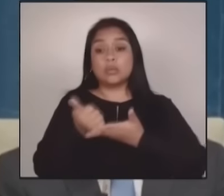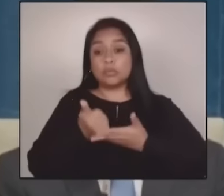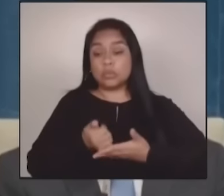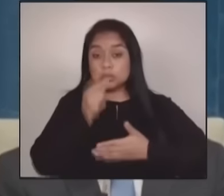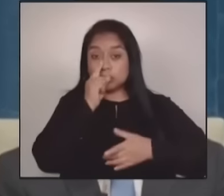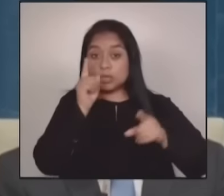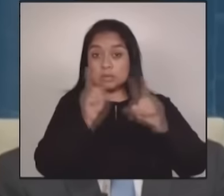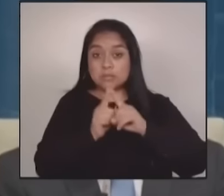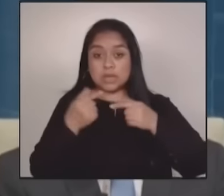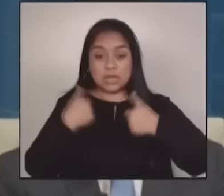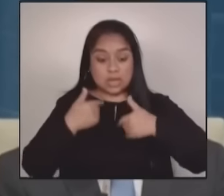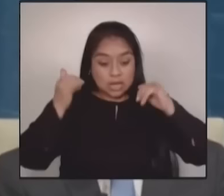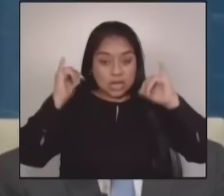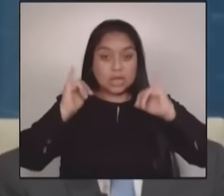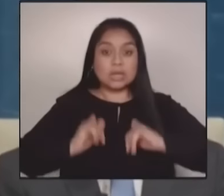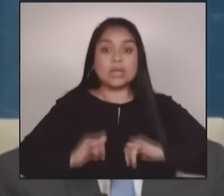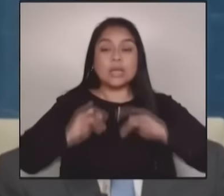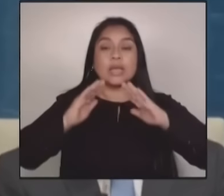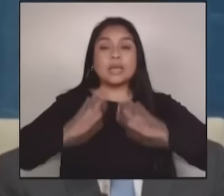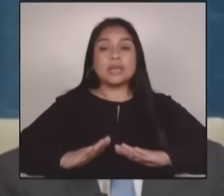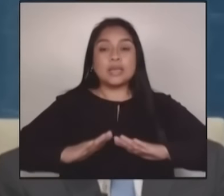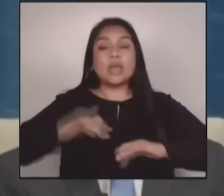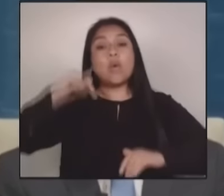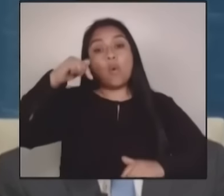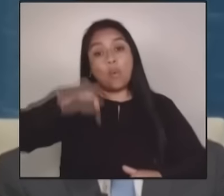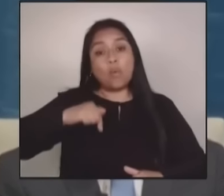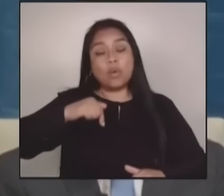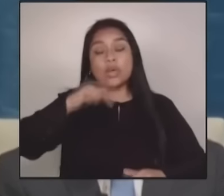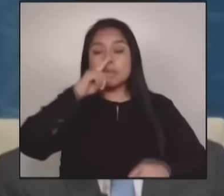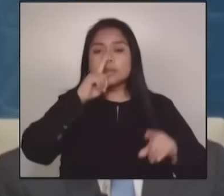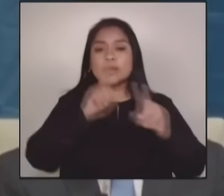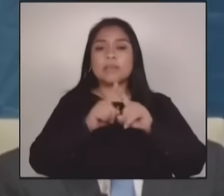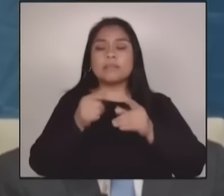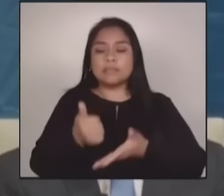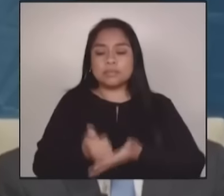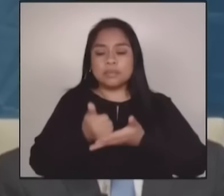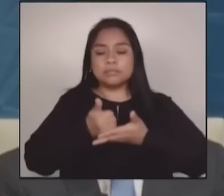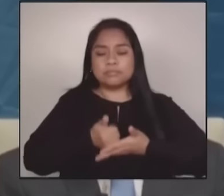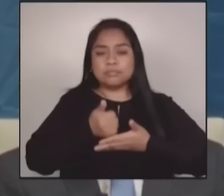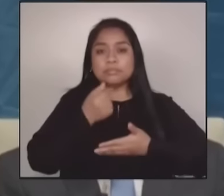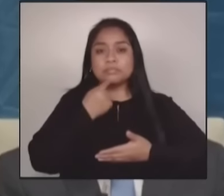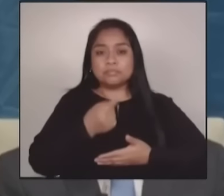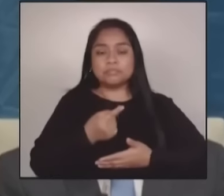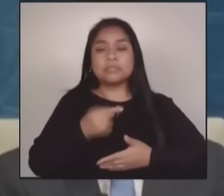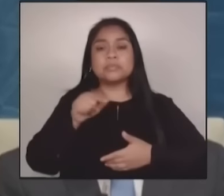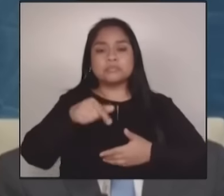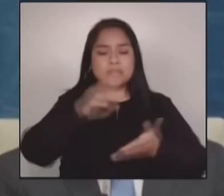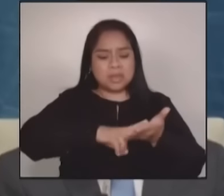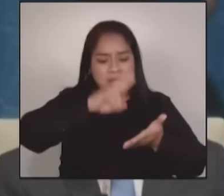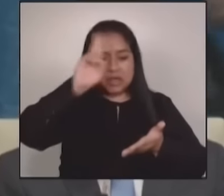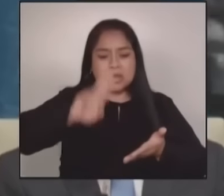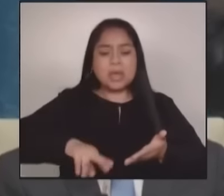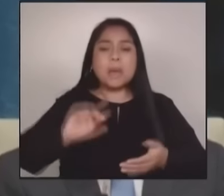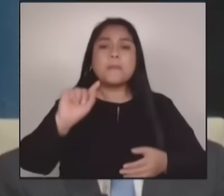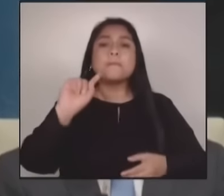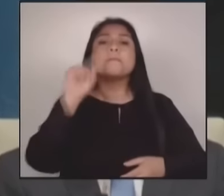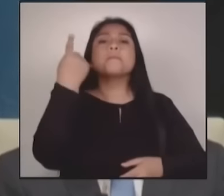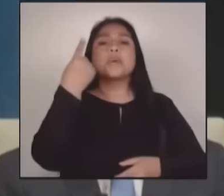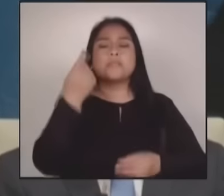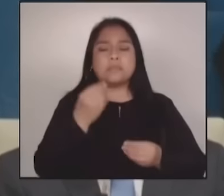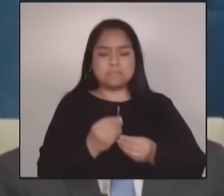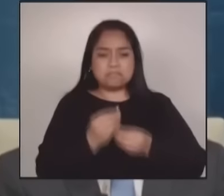estar aquí hoy y permitiéndome ratificar nuestro primer